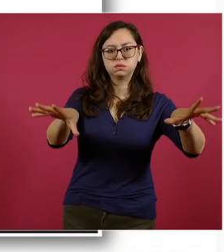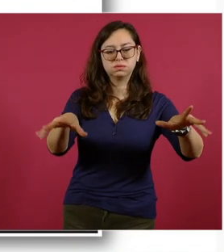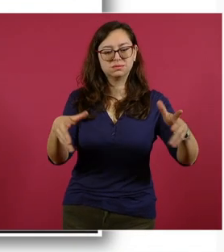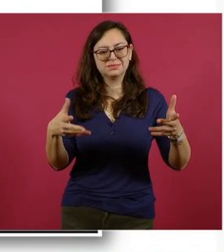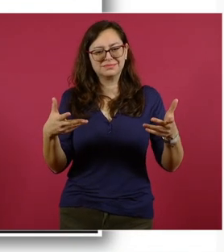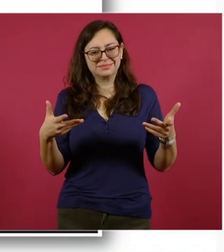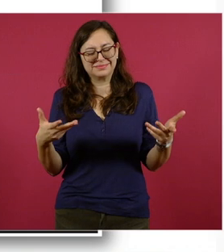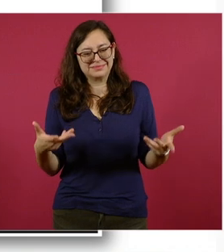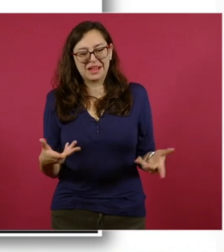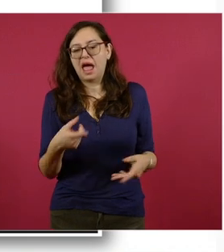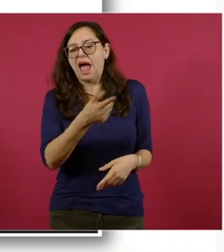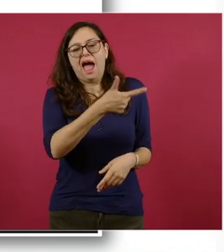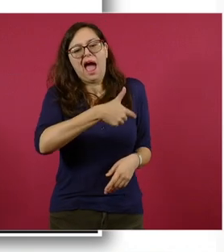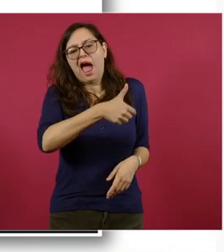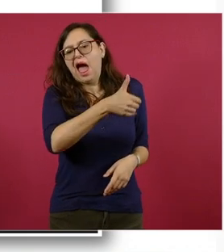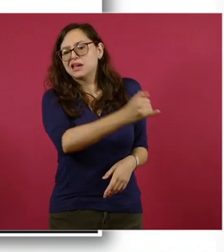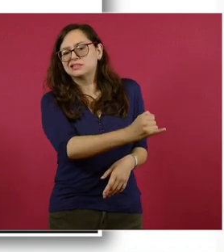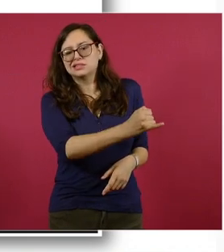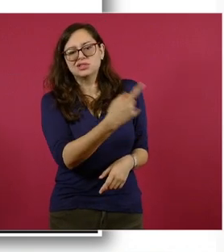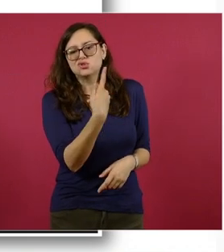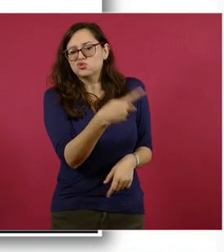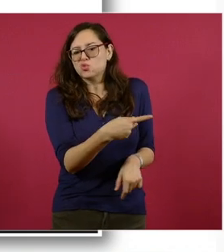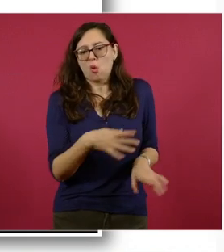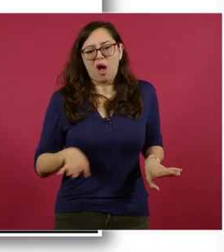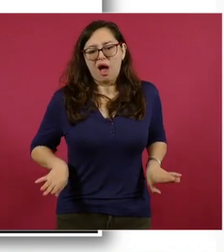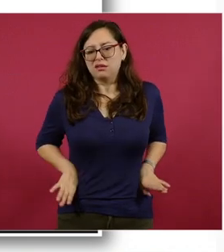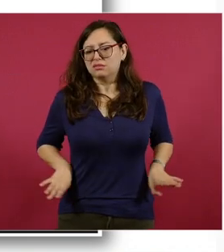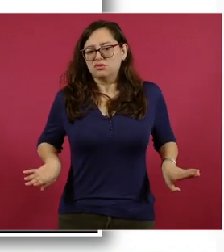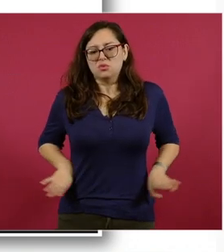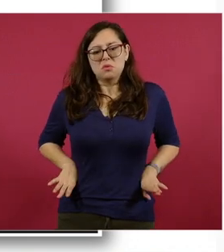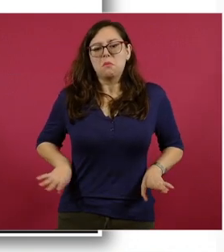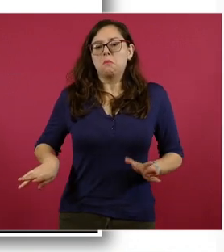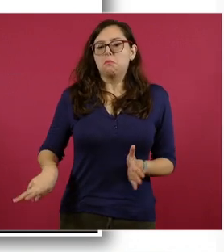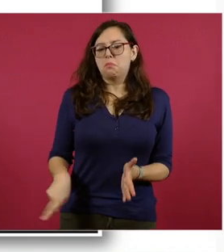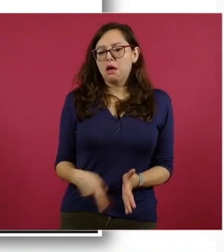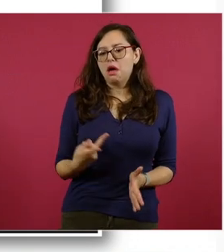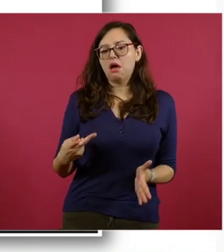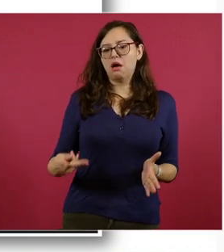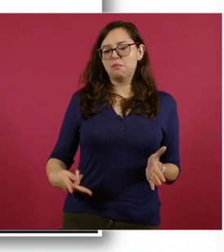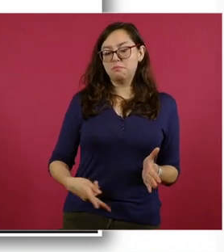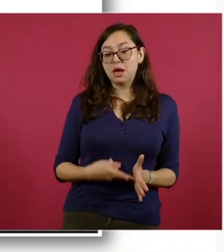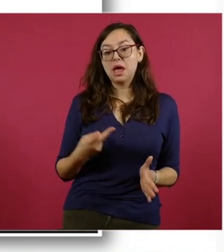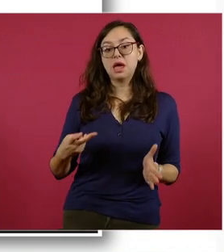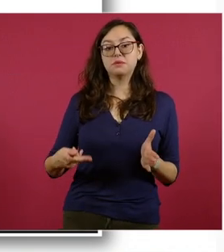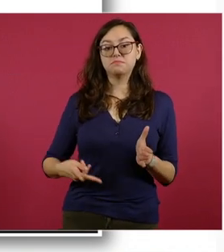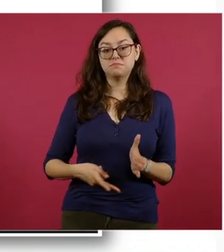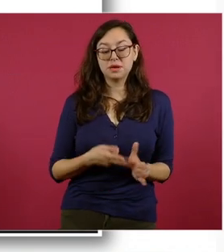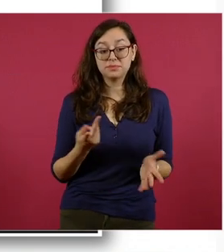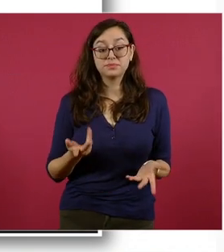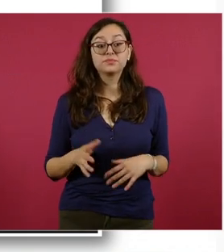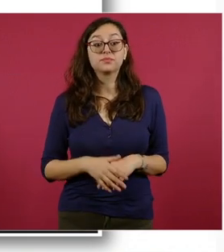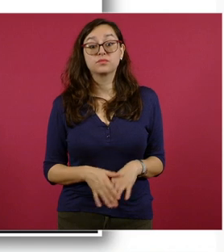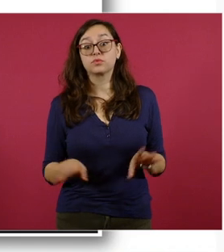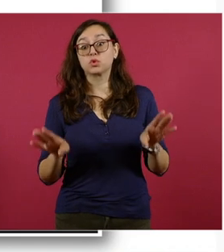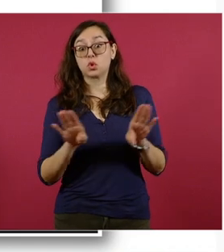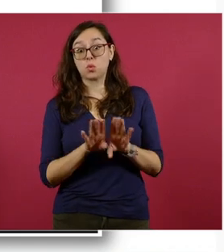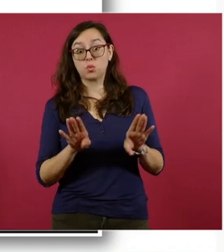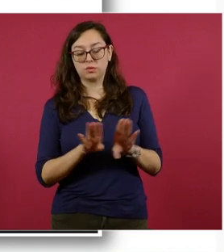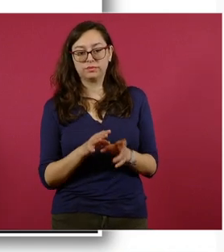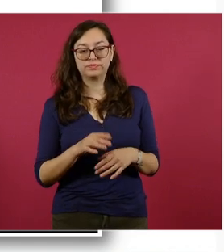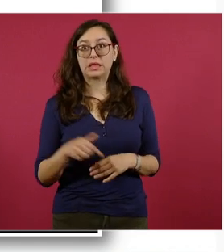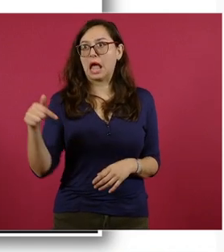sido una constante en este sexenio. ¿Y cómo la elaboran? Miren, que si la fuente de